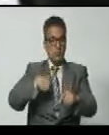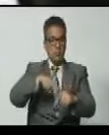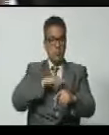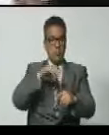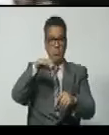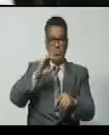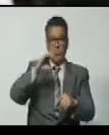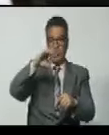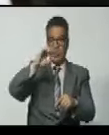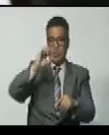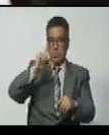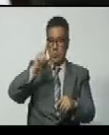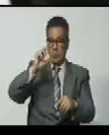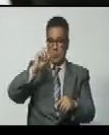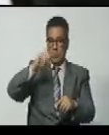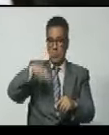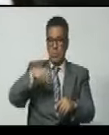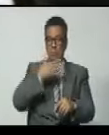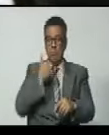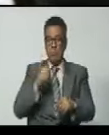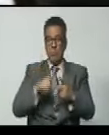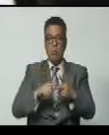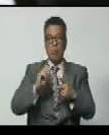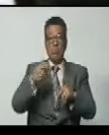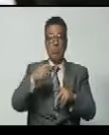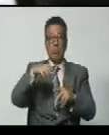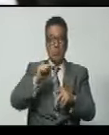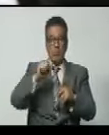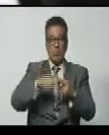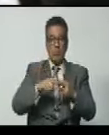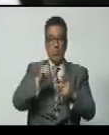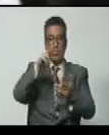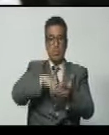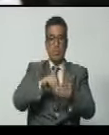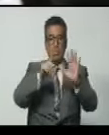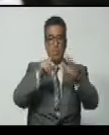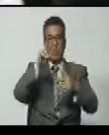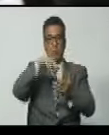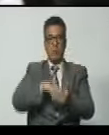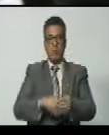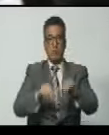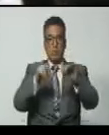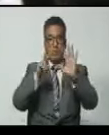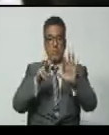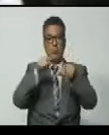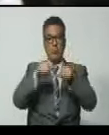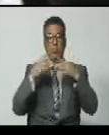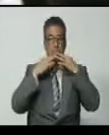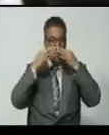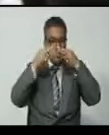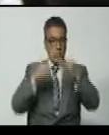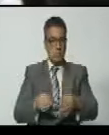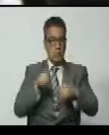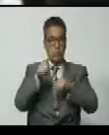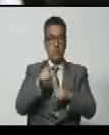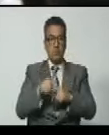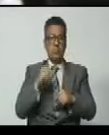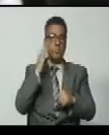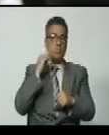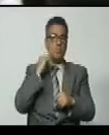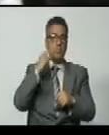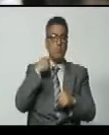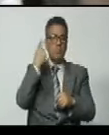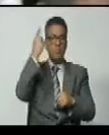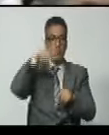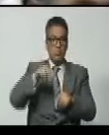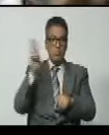CLAP. ¿Quién no recuerda lo maravilloso que han sido los CLAP desde el 2016-2017? Y estamos seguros que esa experiencia